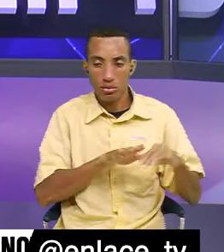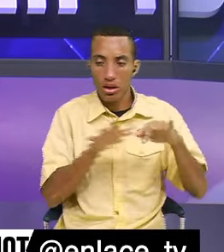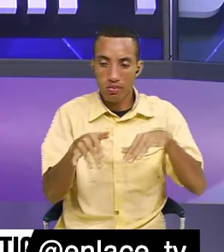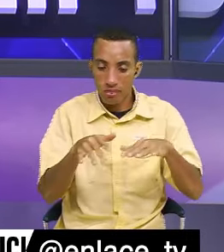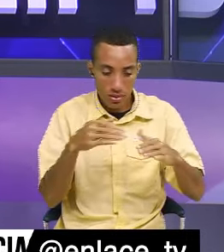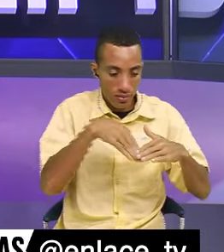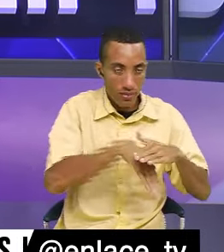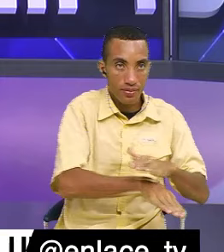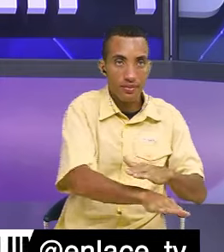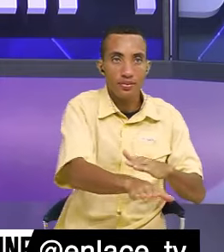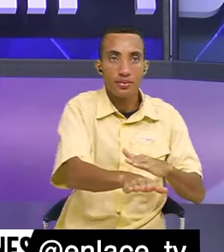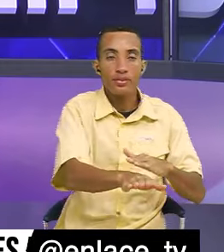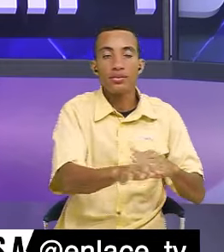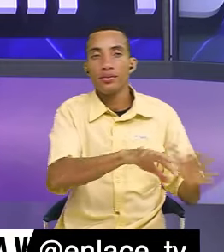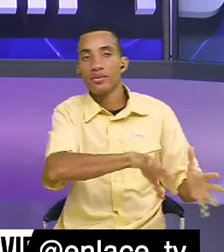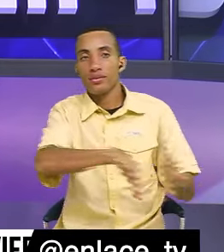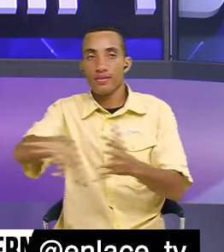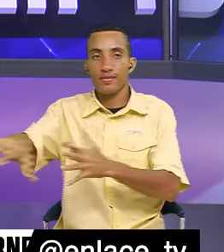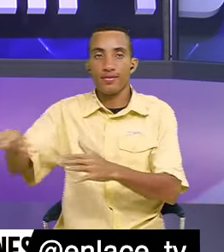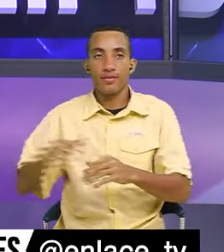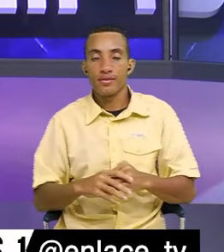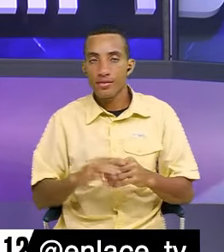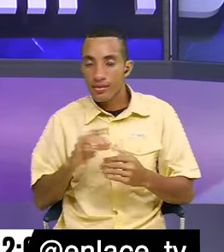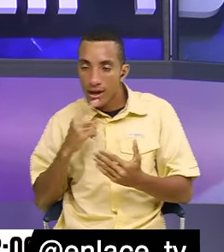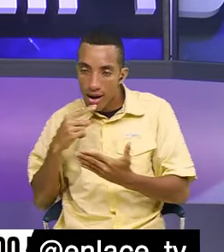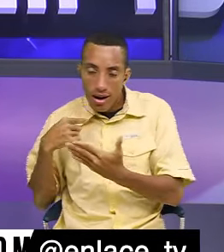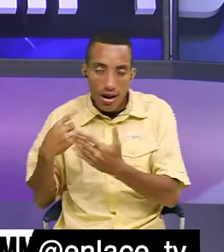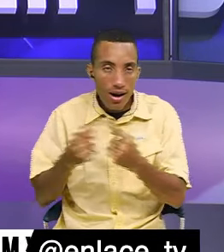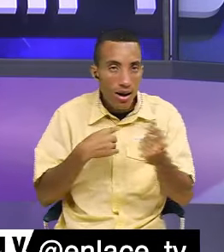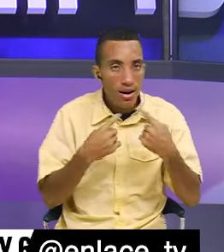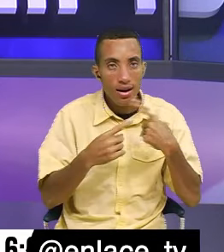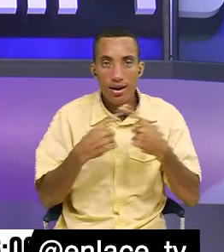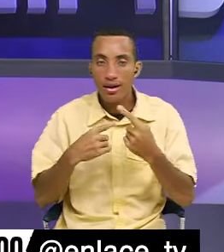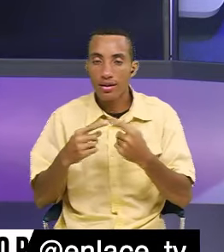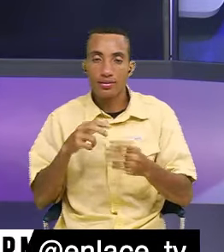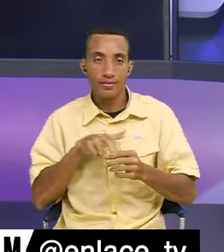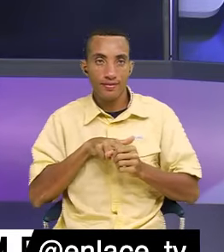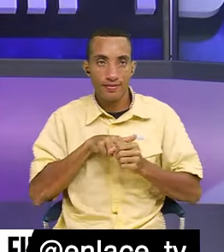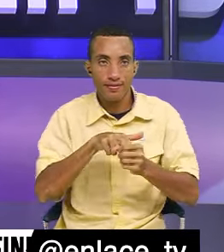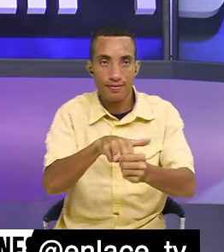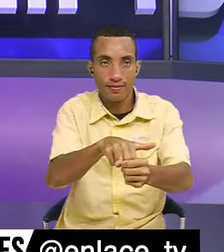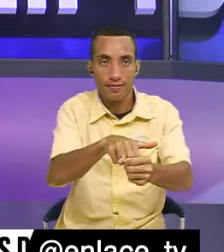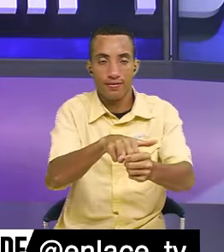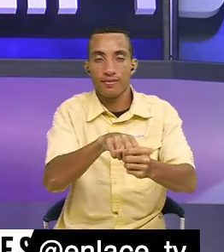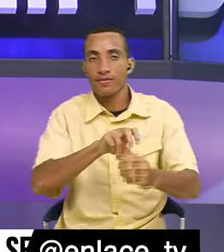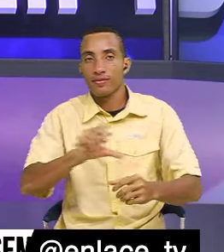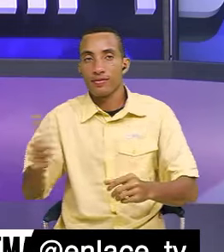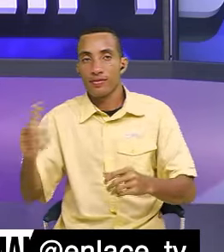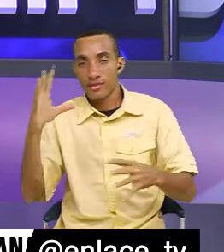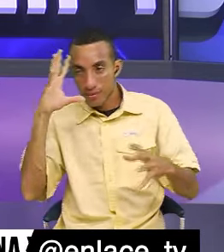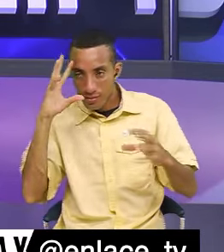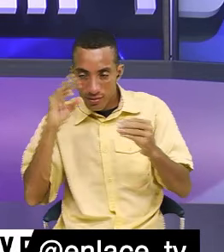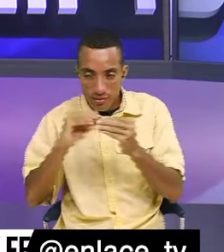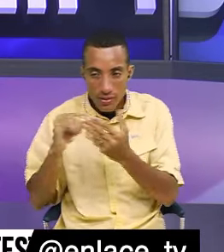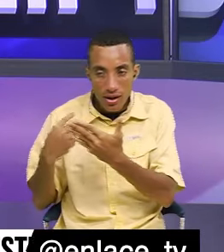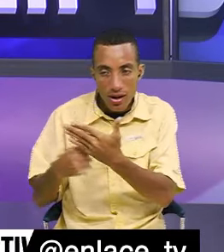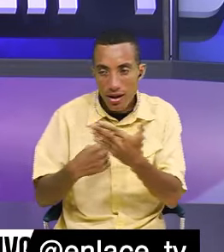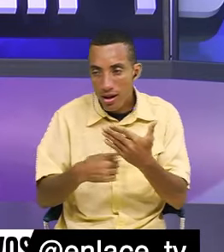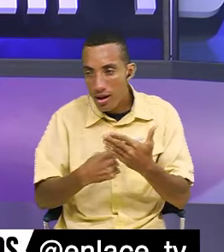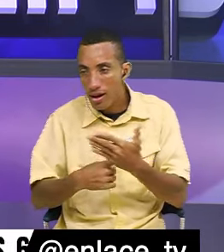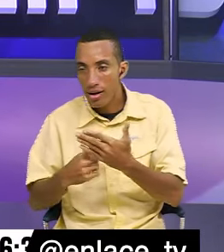Diálogo sobre movilidad adelanta la Inspección de Tránsito y Transporte en asocio con Unioriente. La última actividad cumplida se dio